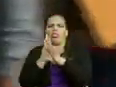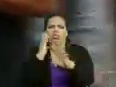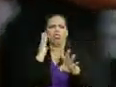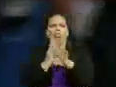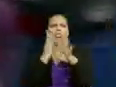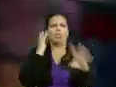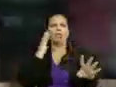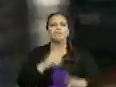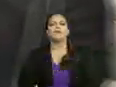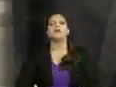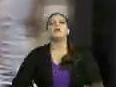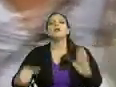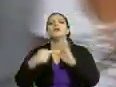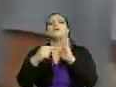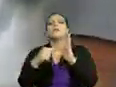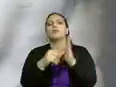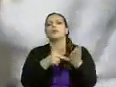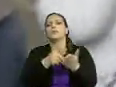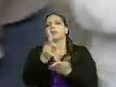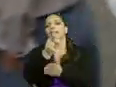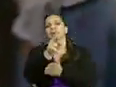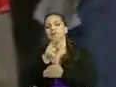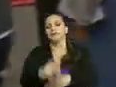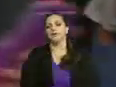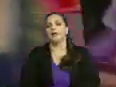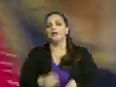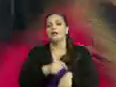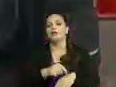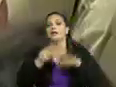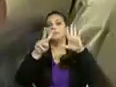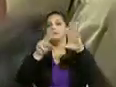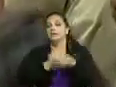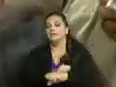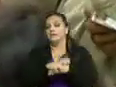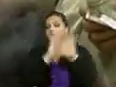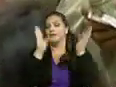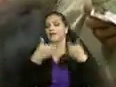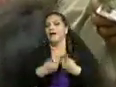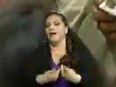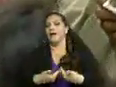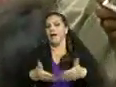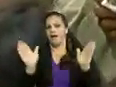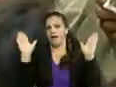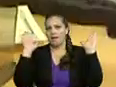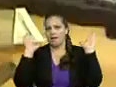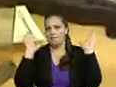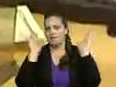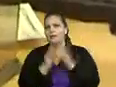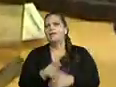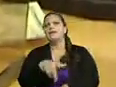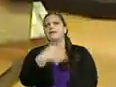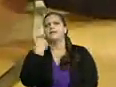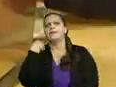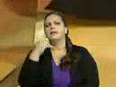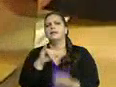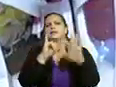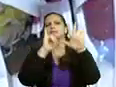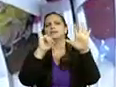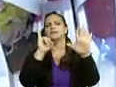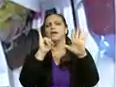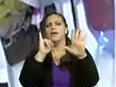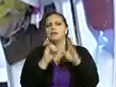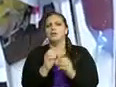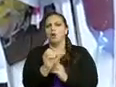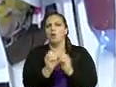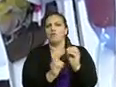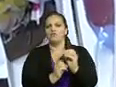A partir de las 7 horas, se atienden las oficinas de recaudación del Cabildo. Hay 26 ventanillas de atención al público. Estoy